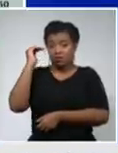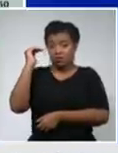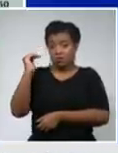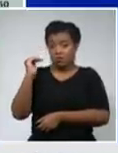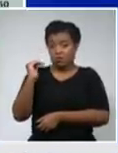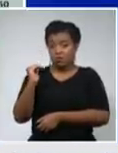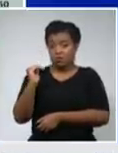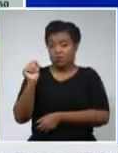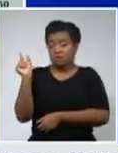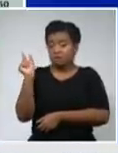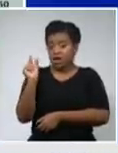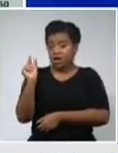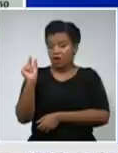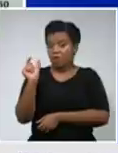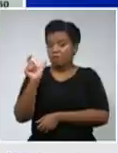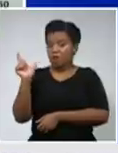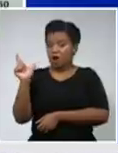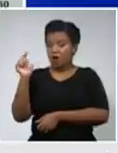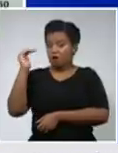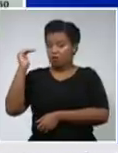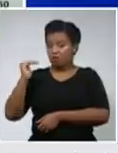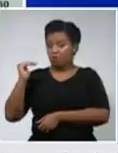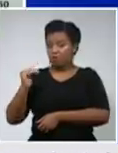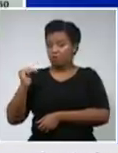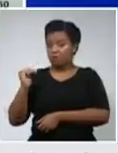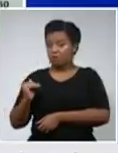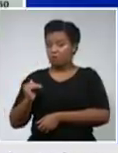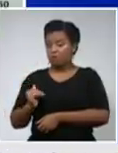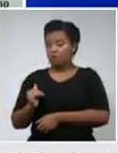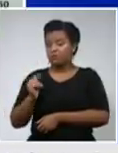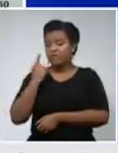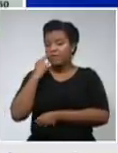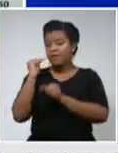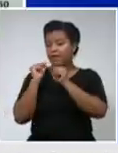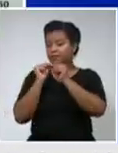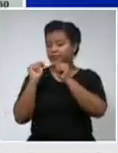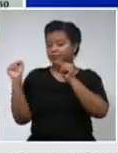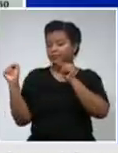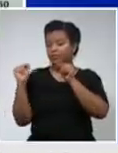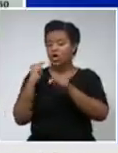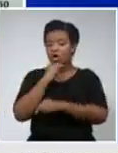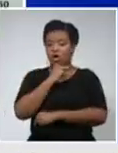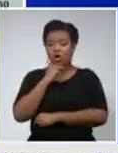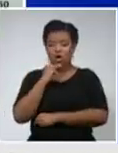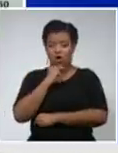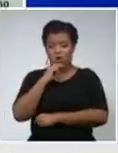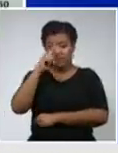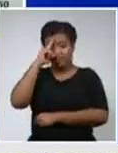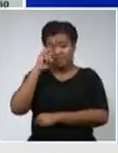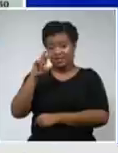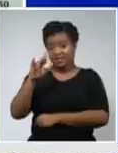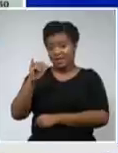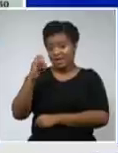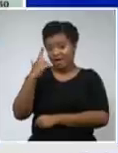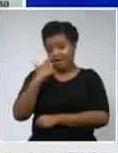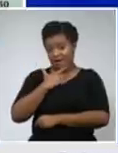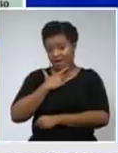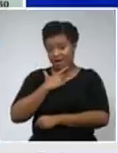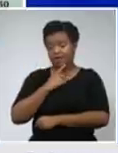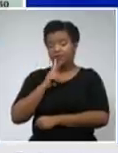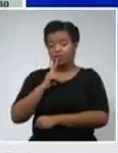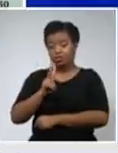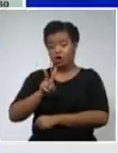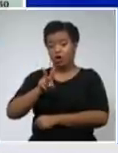mayor, pues Siria con una tasa de 6,64%, México, que siempre lo